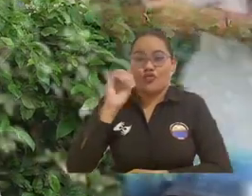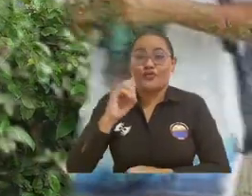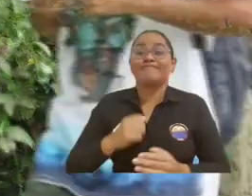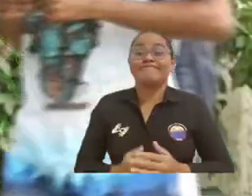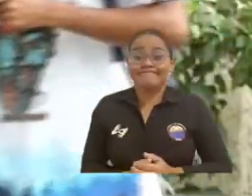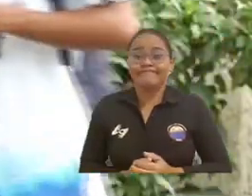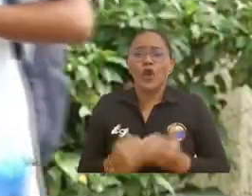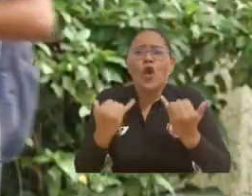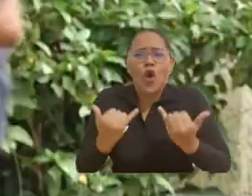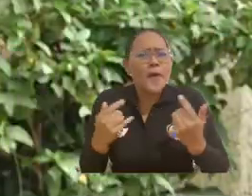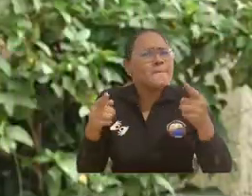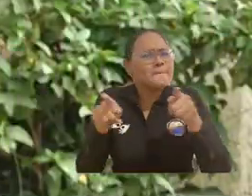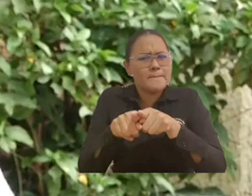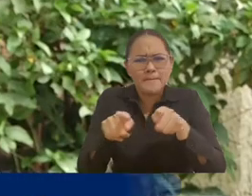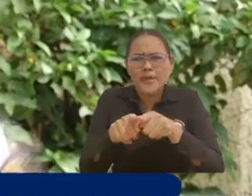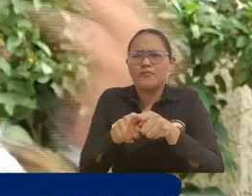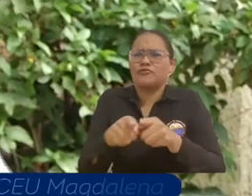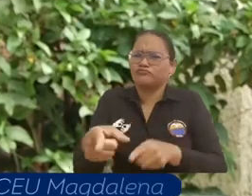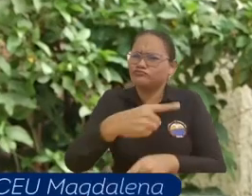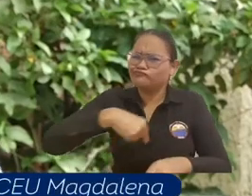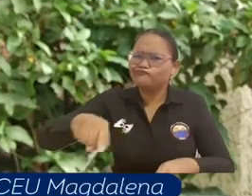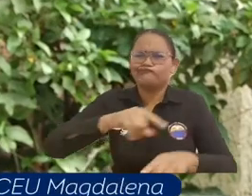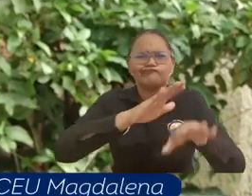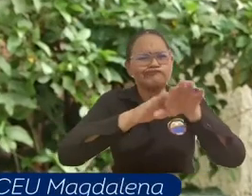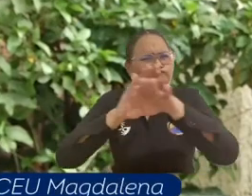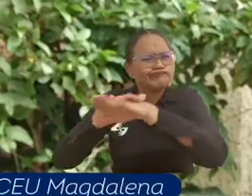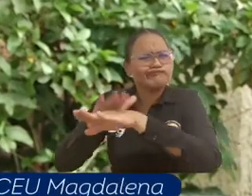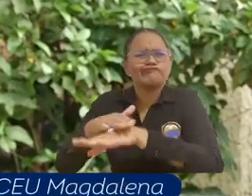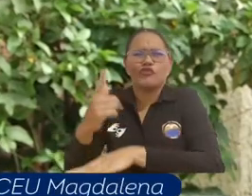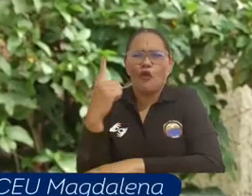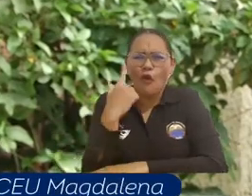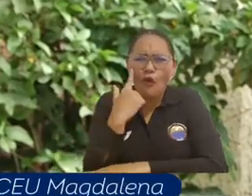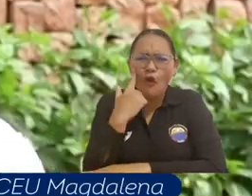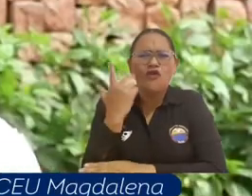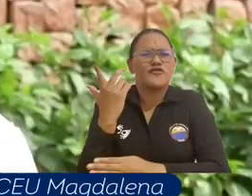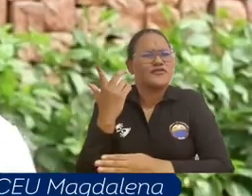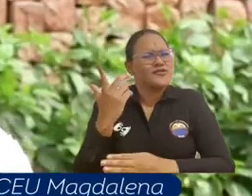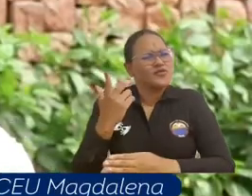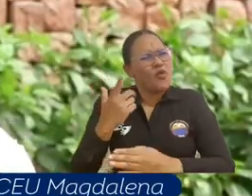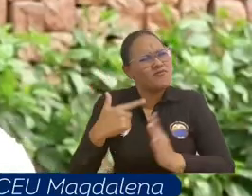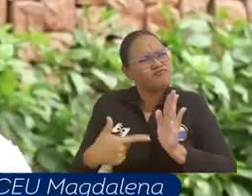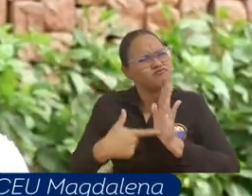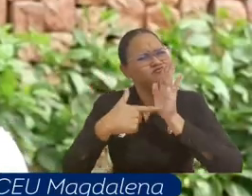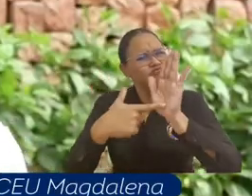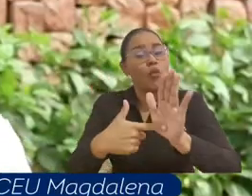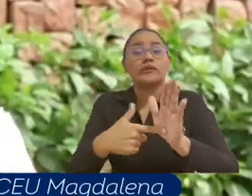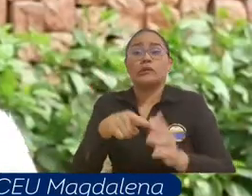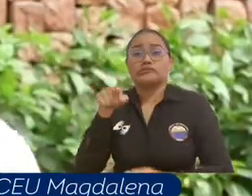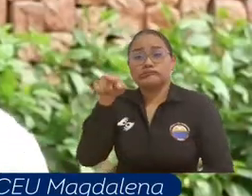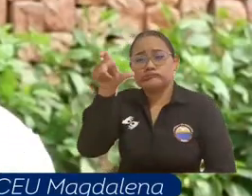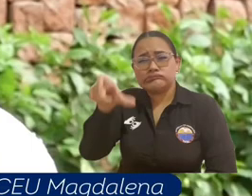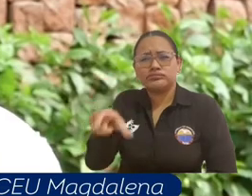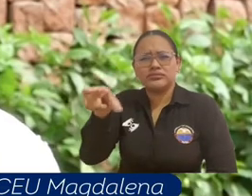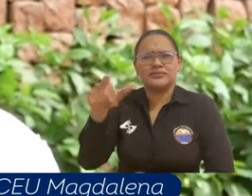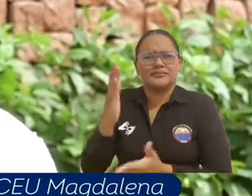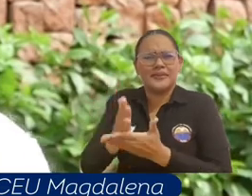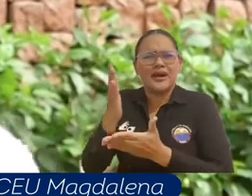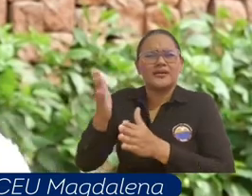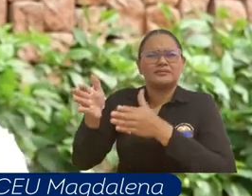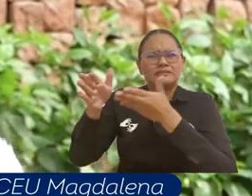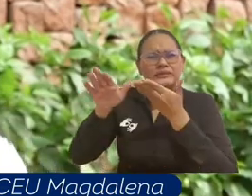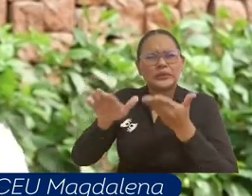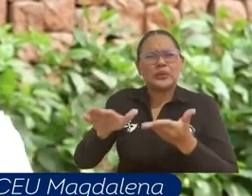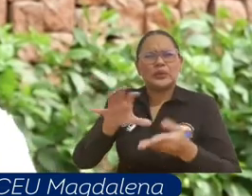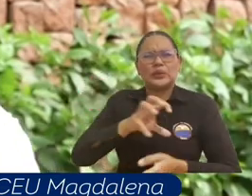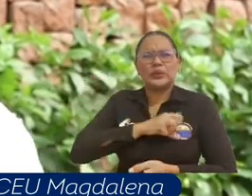que hoy mismo levantamos. Entonces, es reconocer la lucha que vivió Hugo Maduro. Creemos de que la apuesta hoy del movimiento